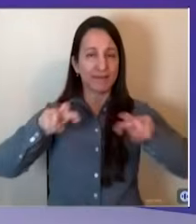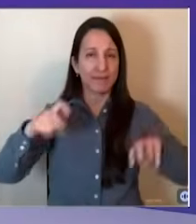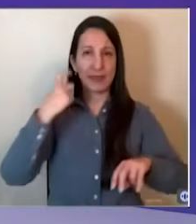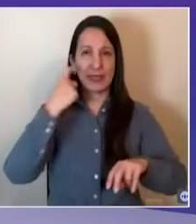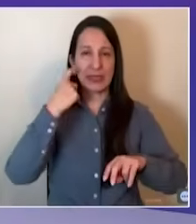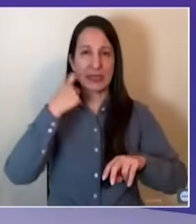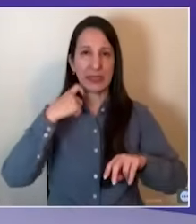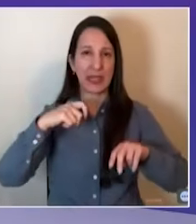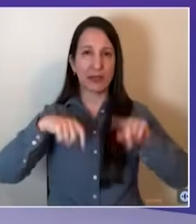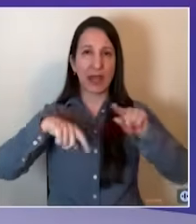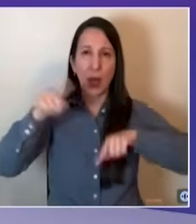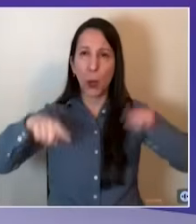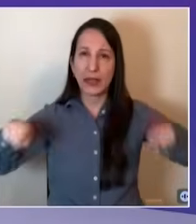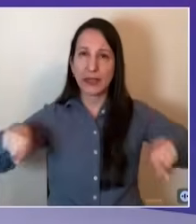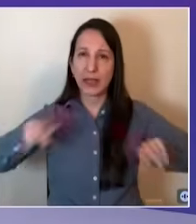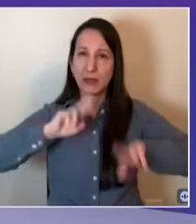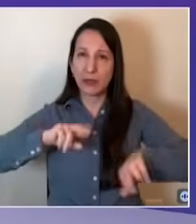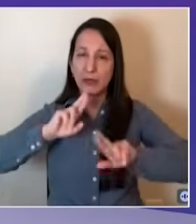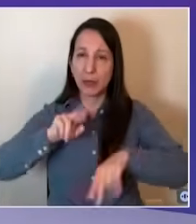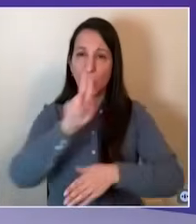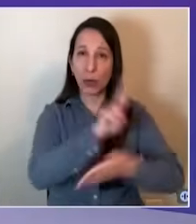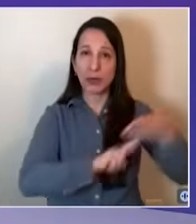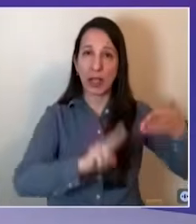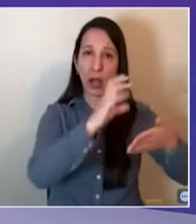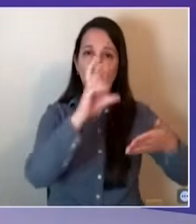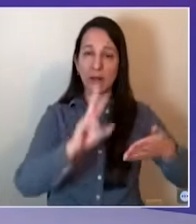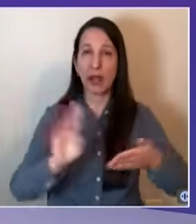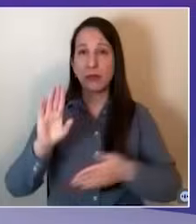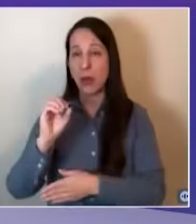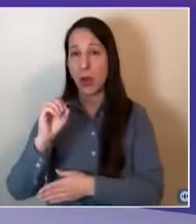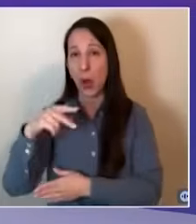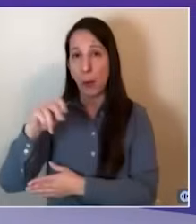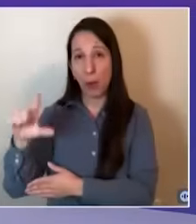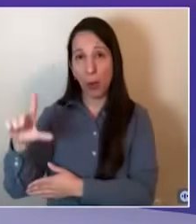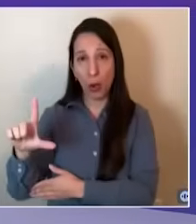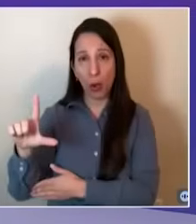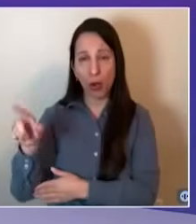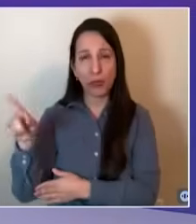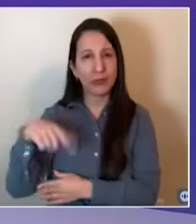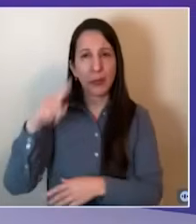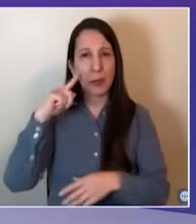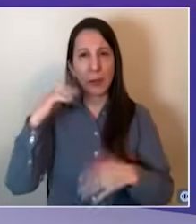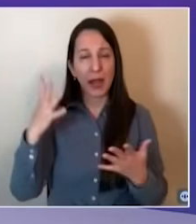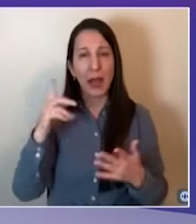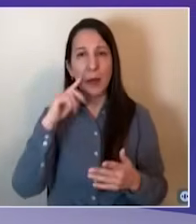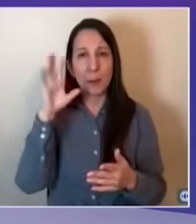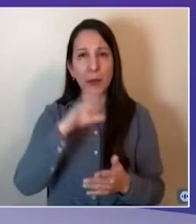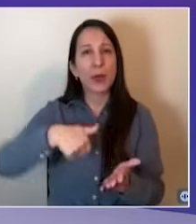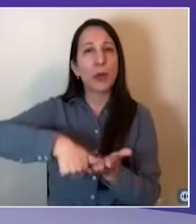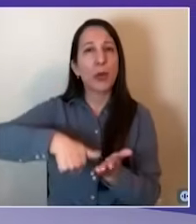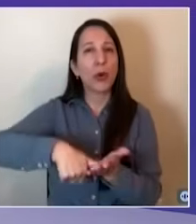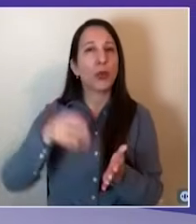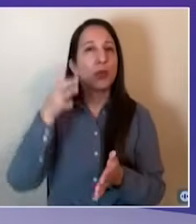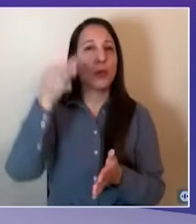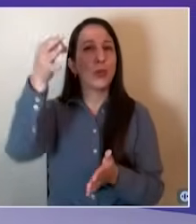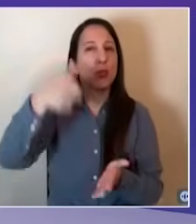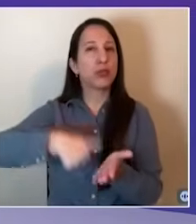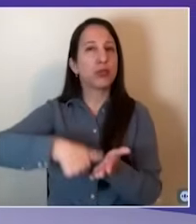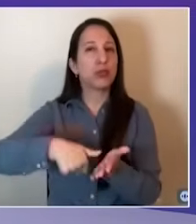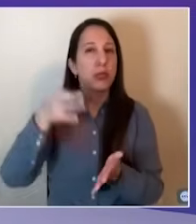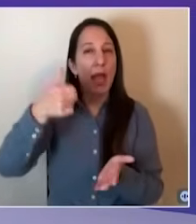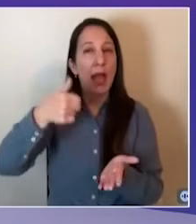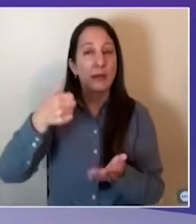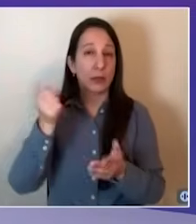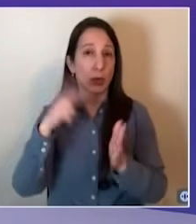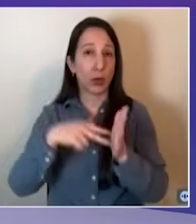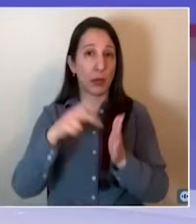encuesta, tanto de la UCR como de OPOL, con la intención de voto de los costarricenses de cara a las elecciones 2026.